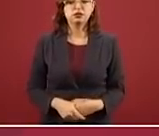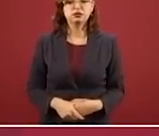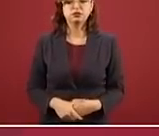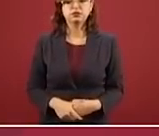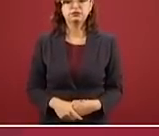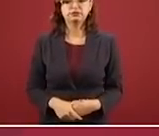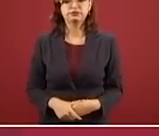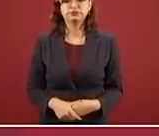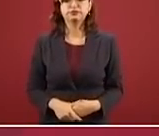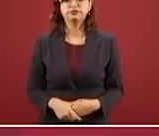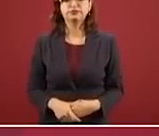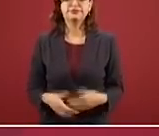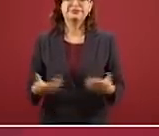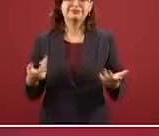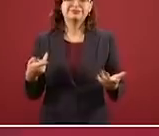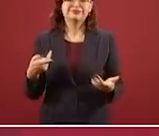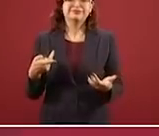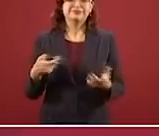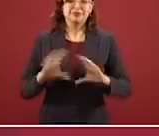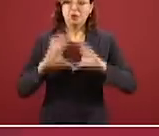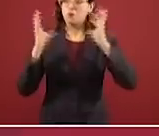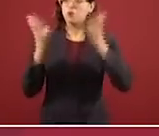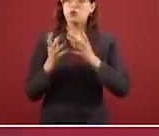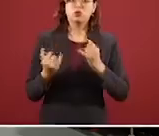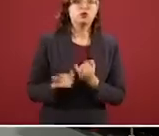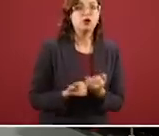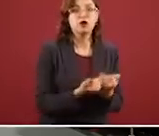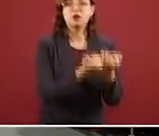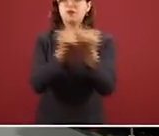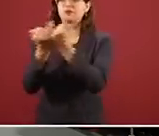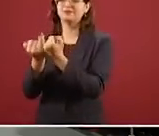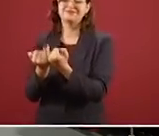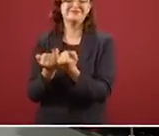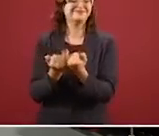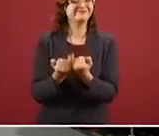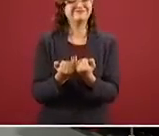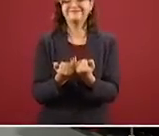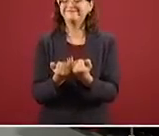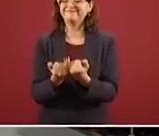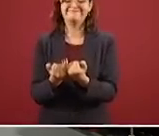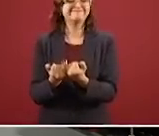Cuando cada país tiene sus